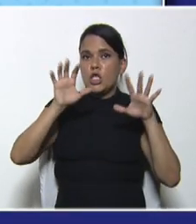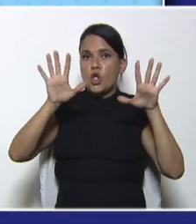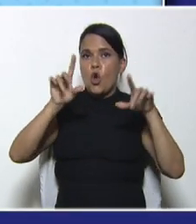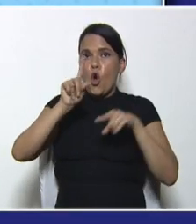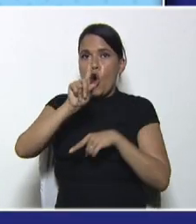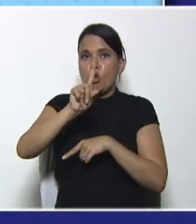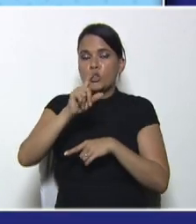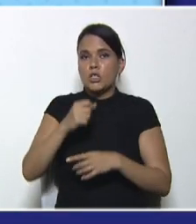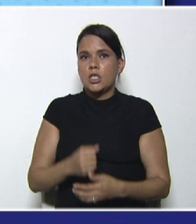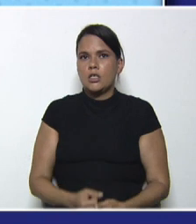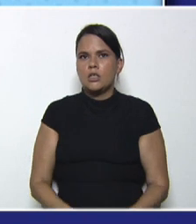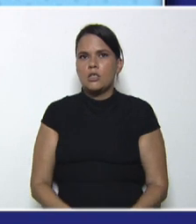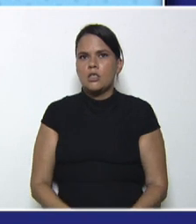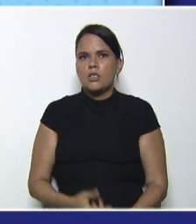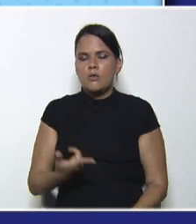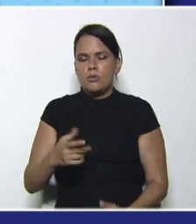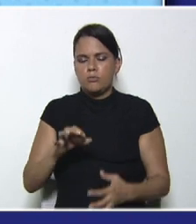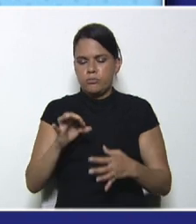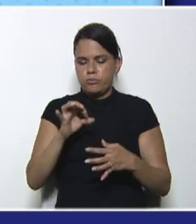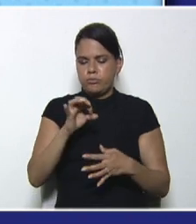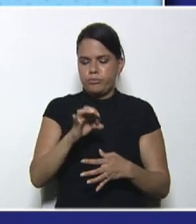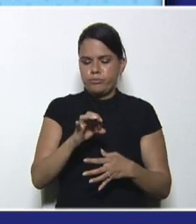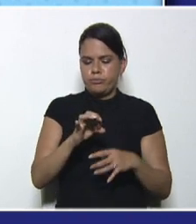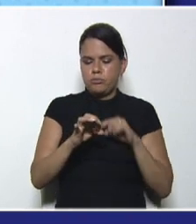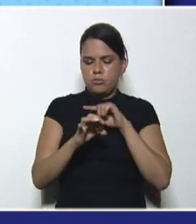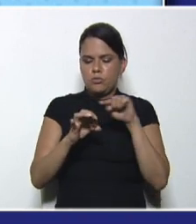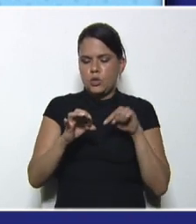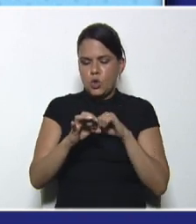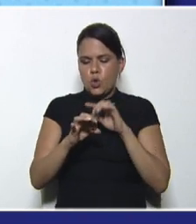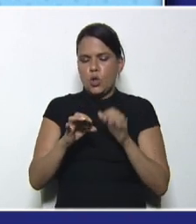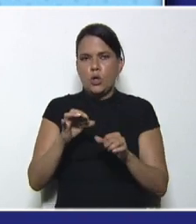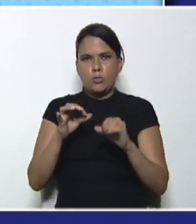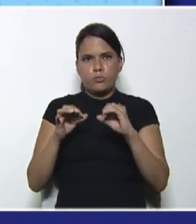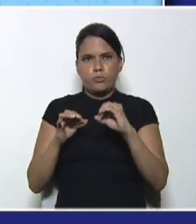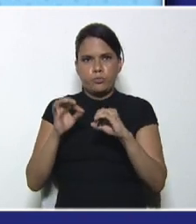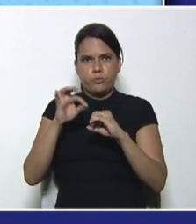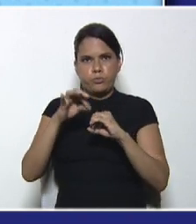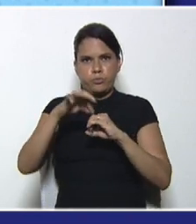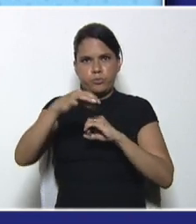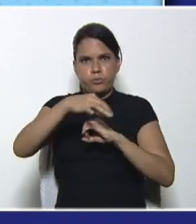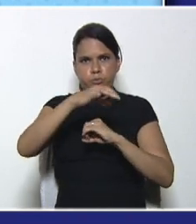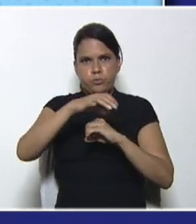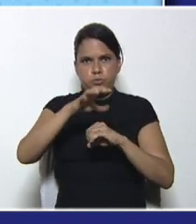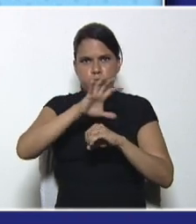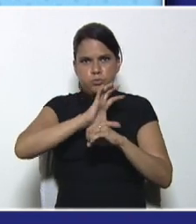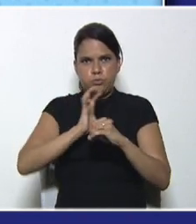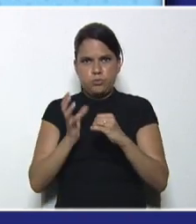el descubrimiento de un núcleo como tal, compuesto por esas